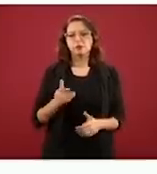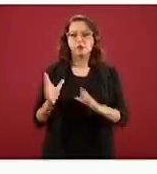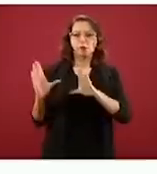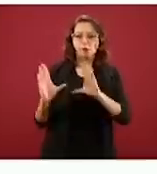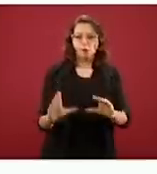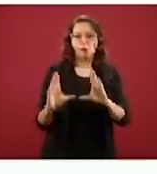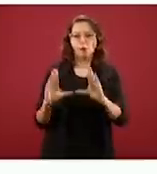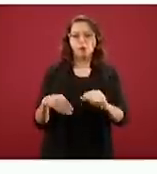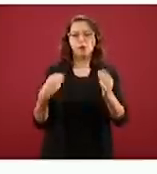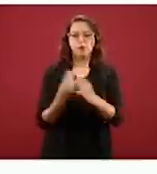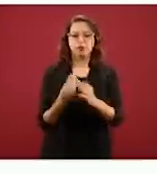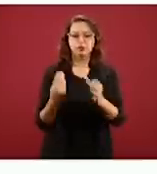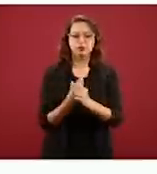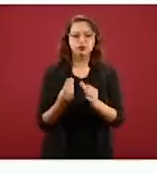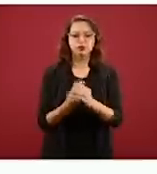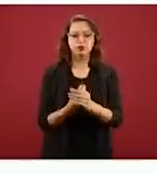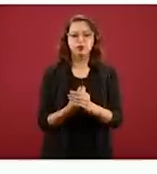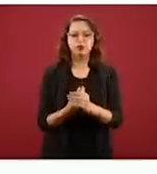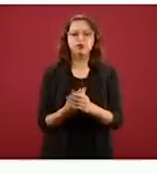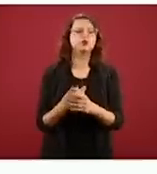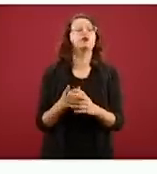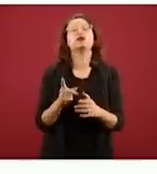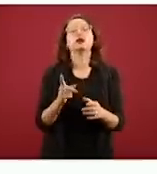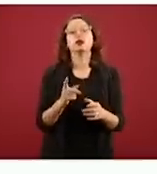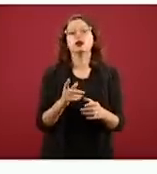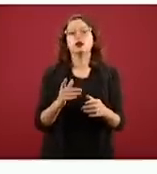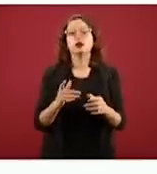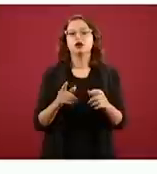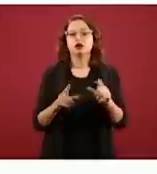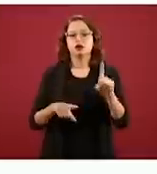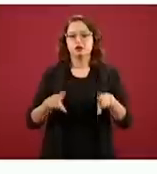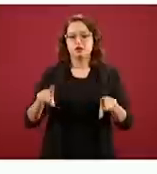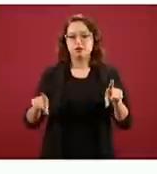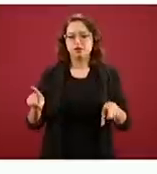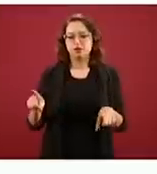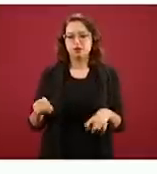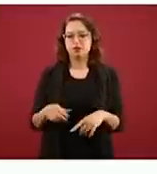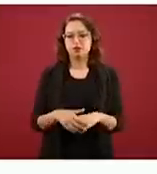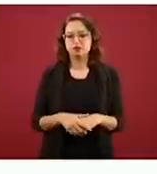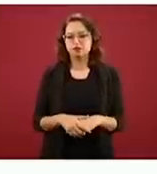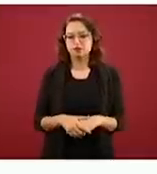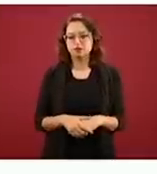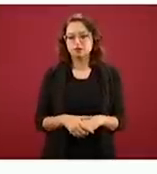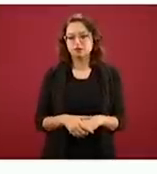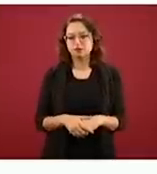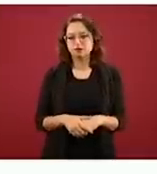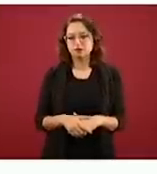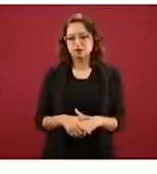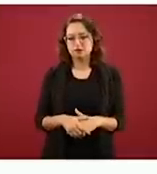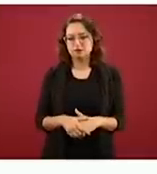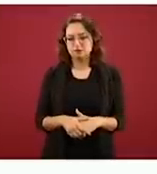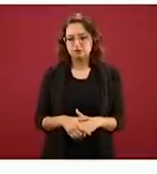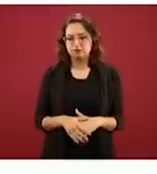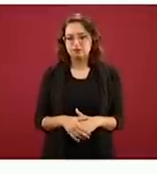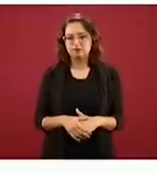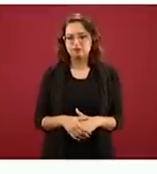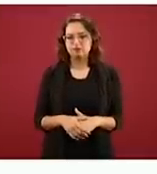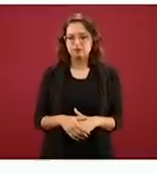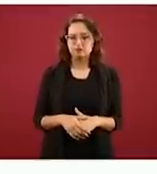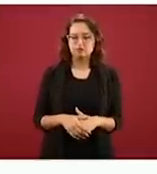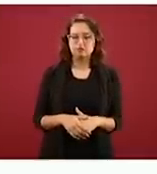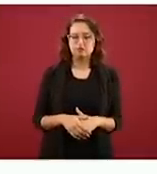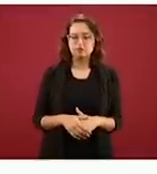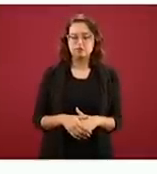adiestrados los efectivos por escalones. En el caso de el personal que está siendo adiestrado